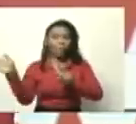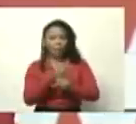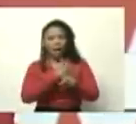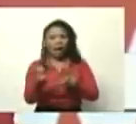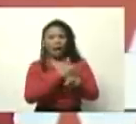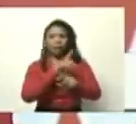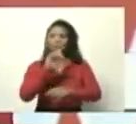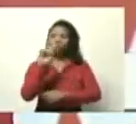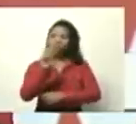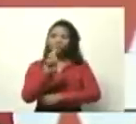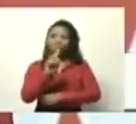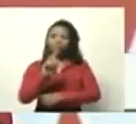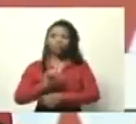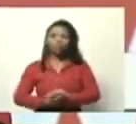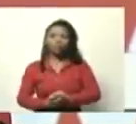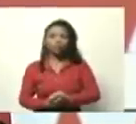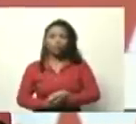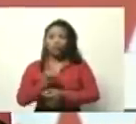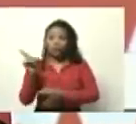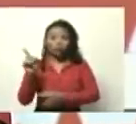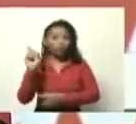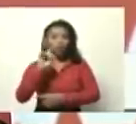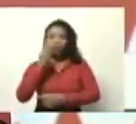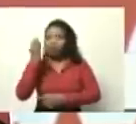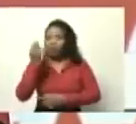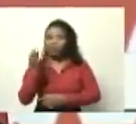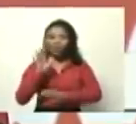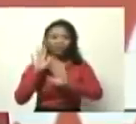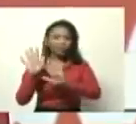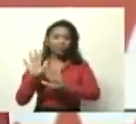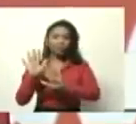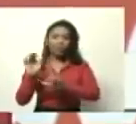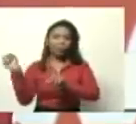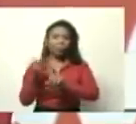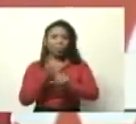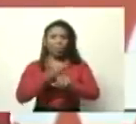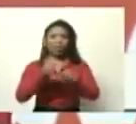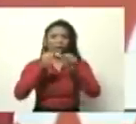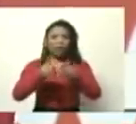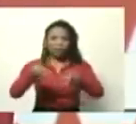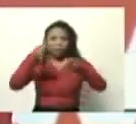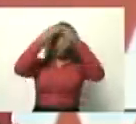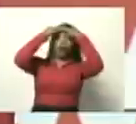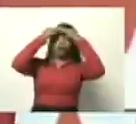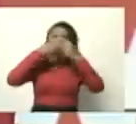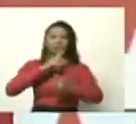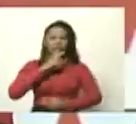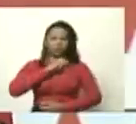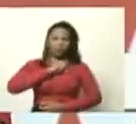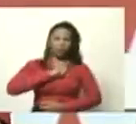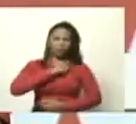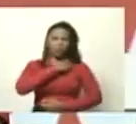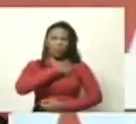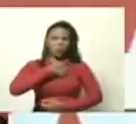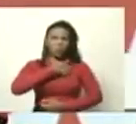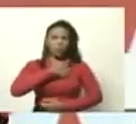no. Eso no es verdad. A palos siempre quedan los traumas, los resentimientos, los dolores.